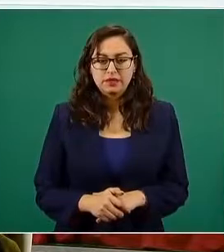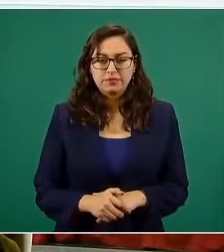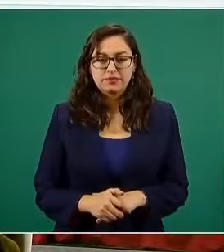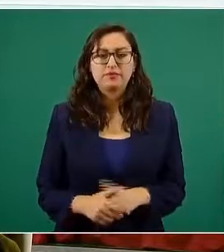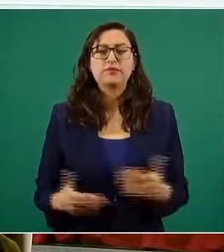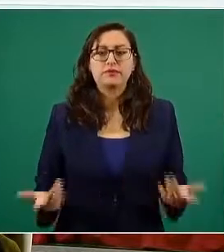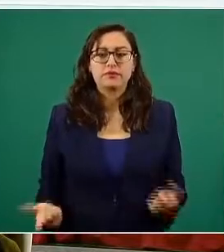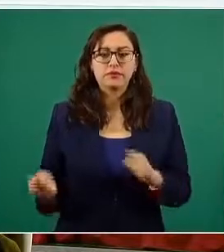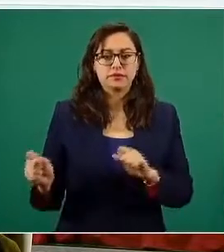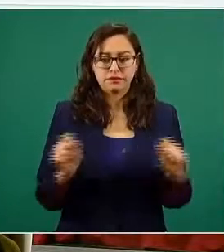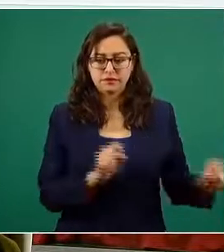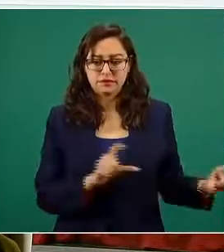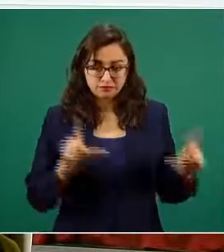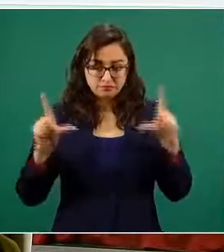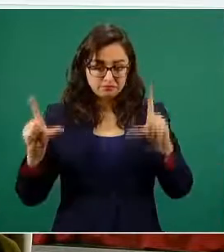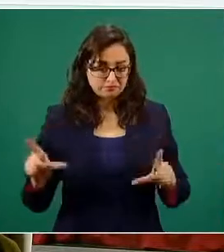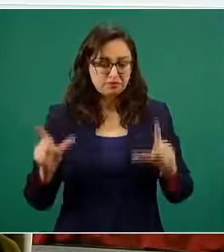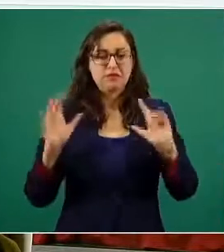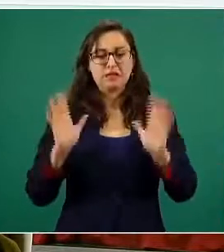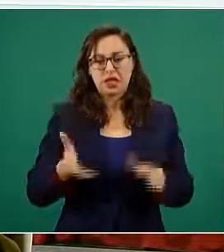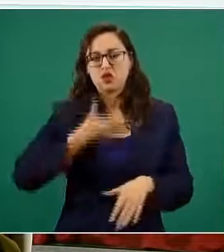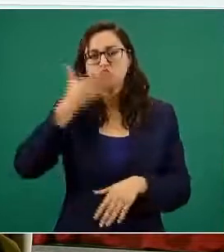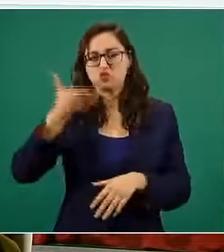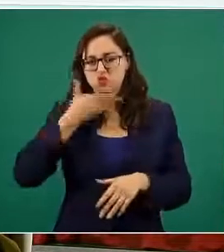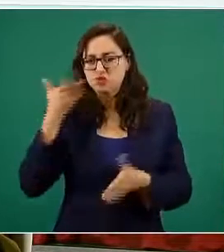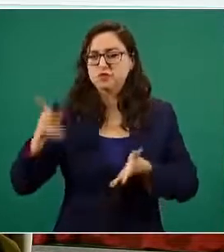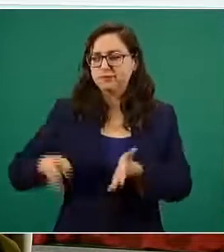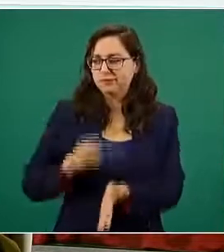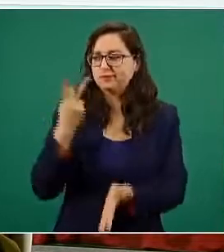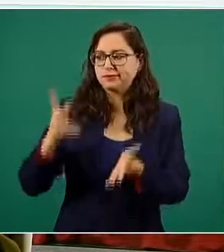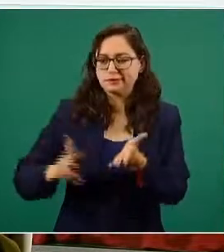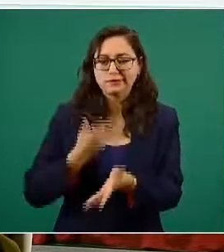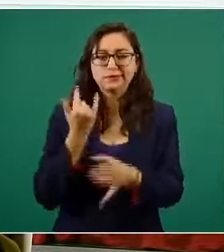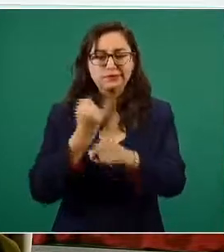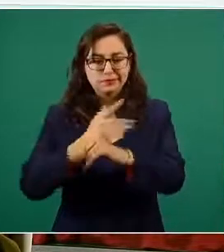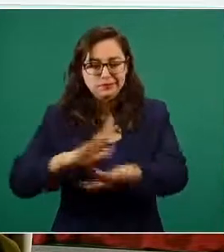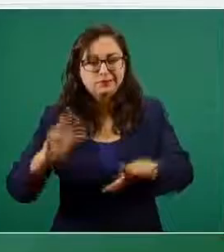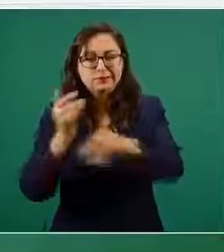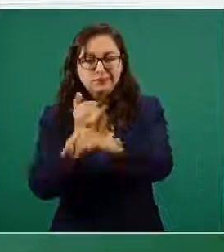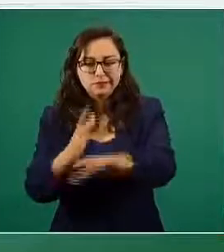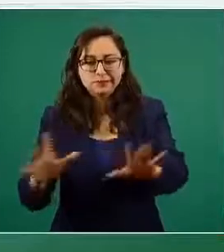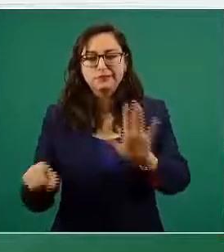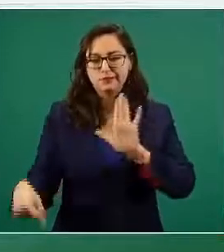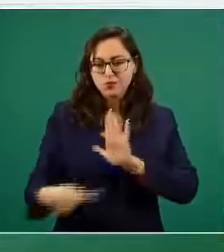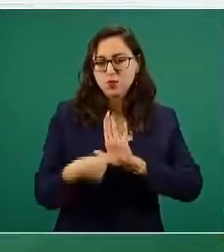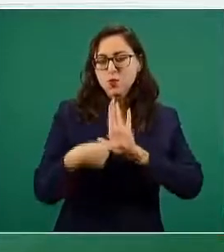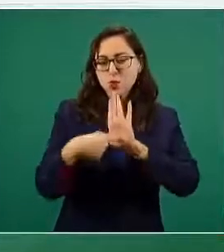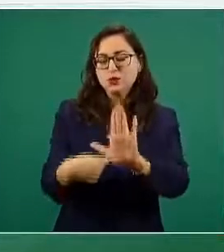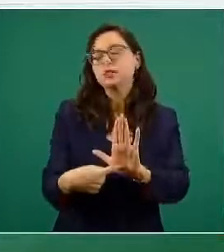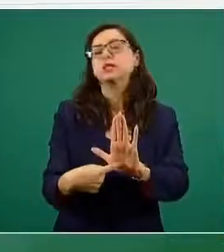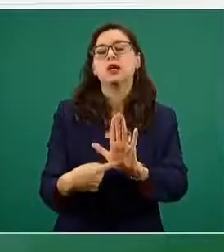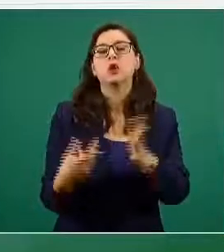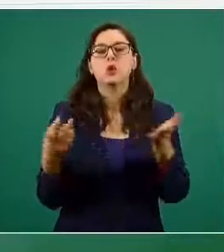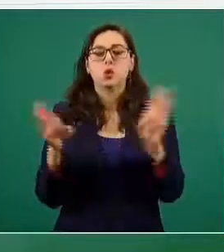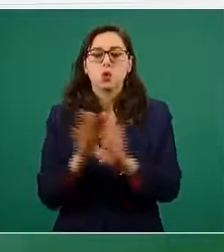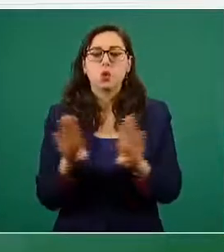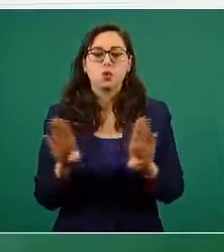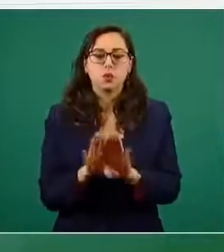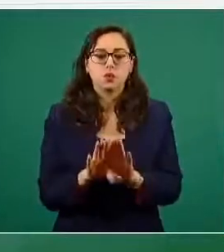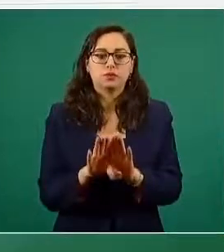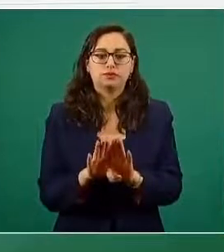ya sistemáticamente porque da una información complementaria sobre el desenlace